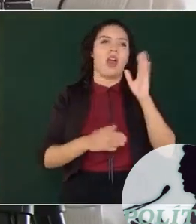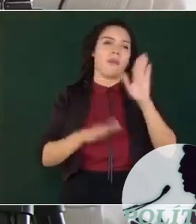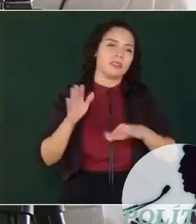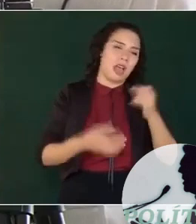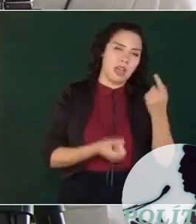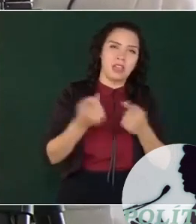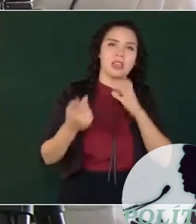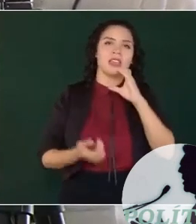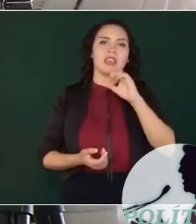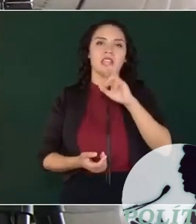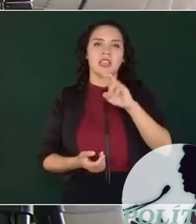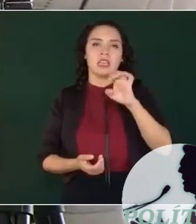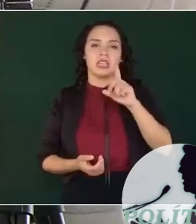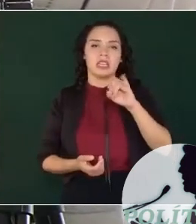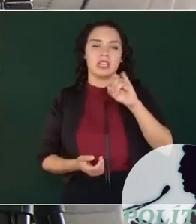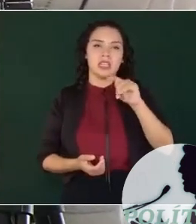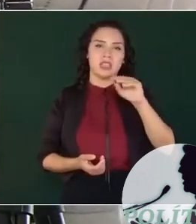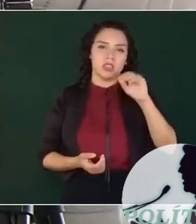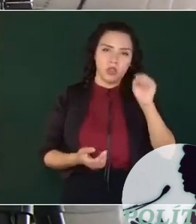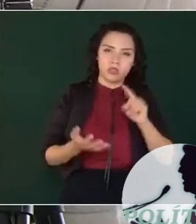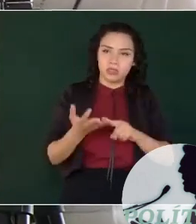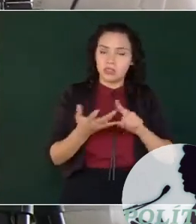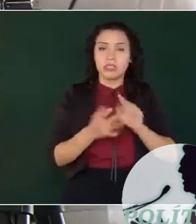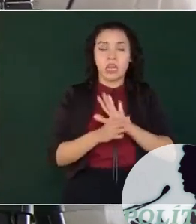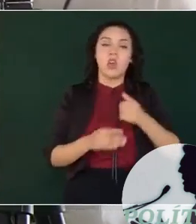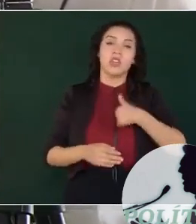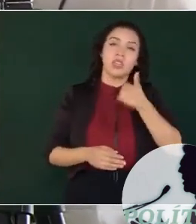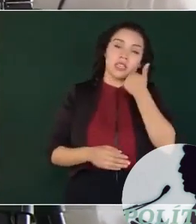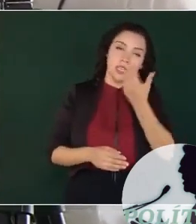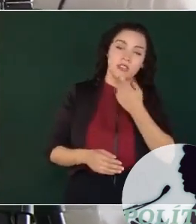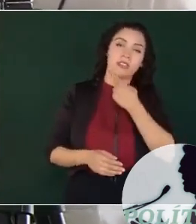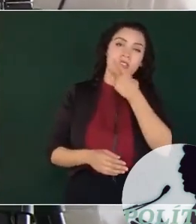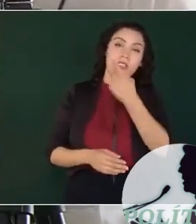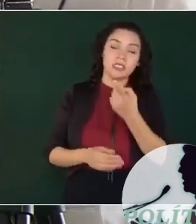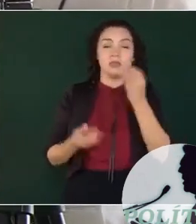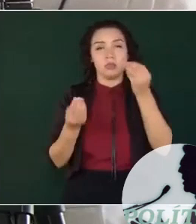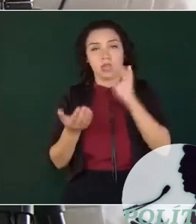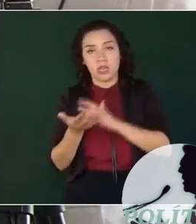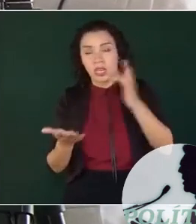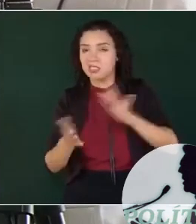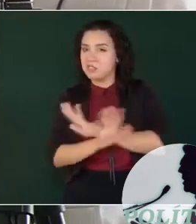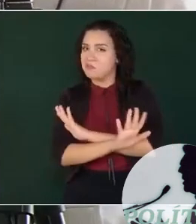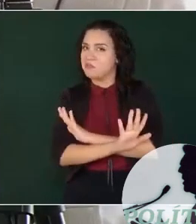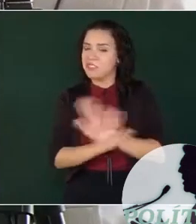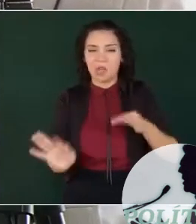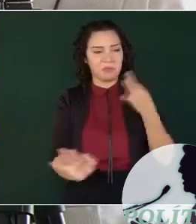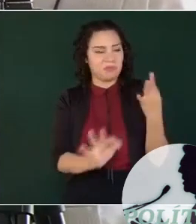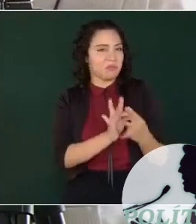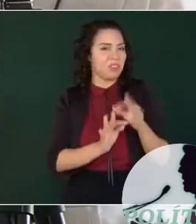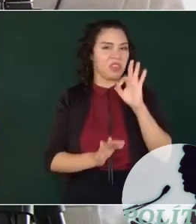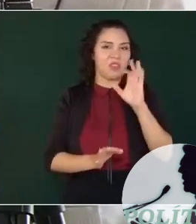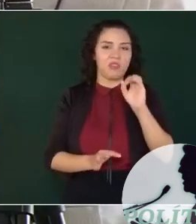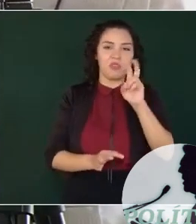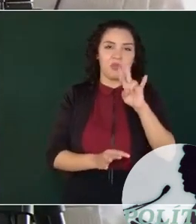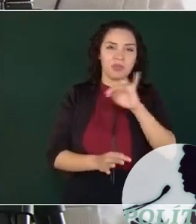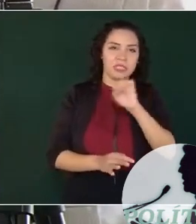algunas personas, y hoy quiero decirle que ya se solucionó, ya liberaron, ya están poniendo atención, y